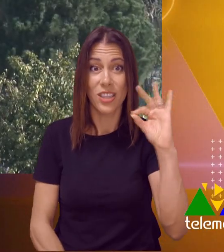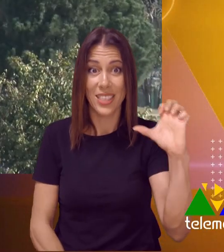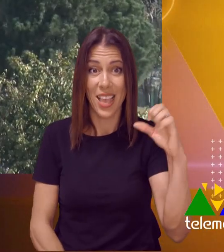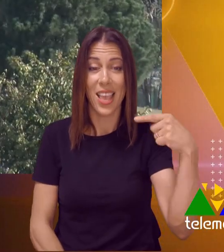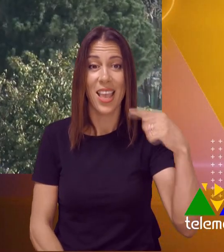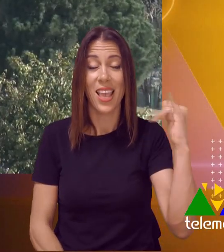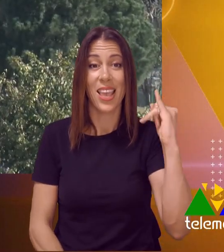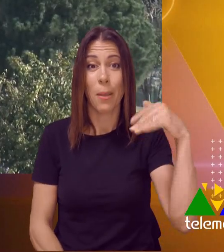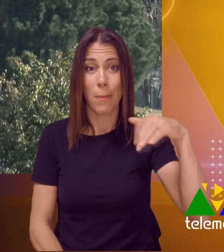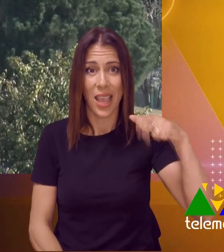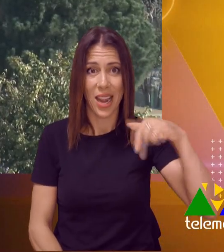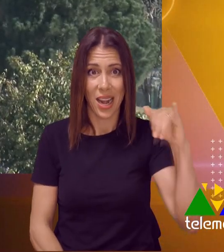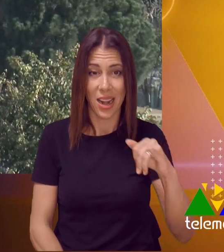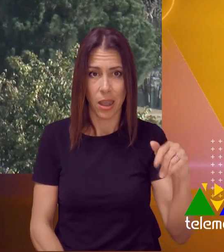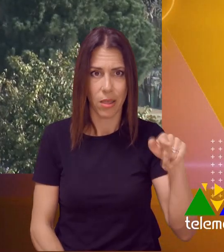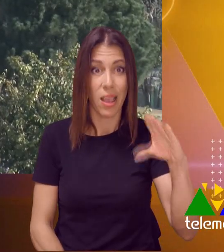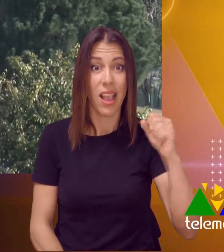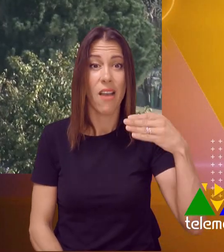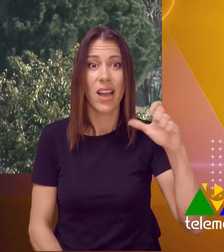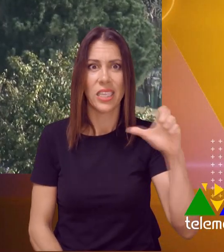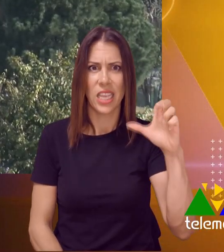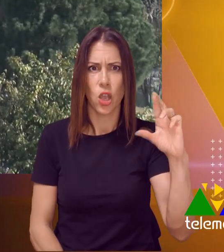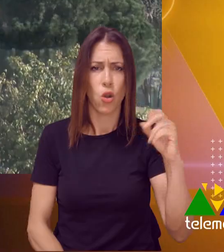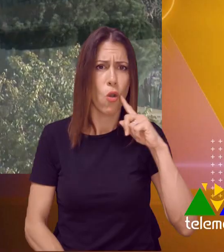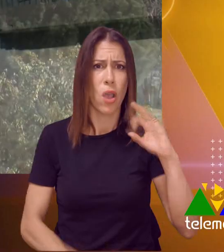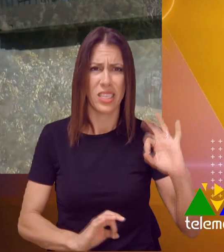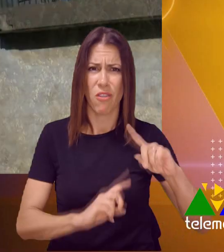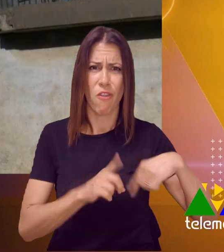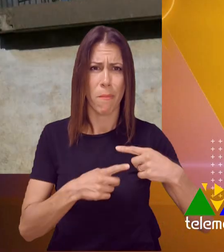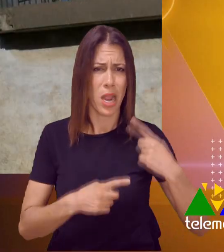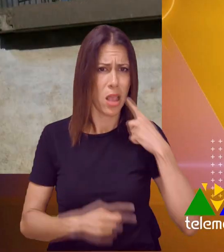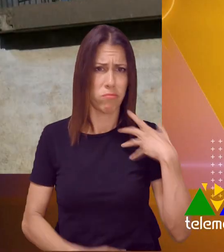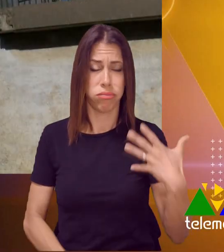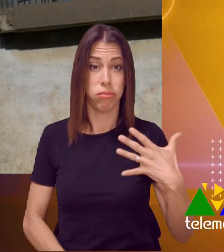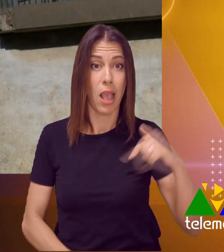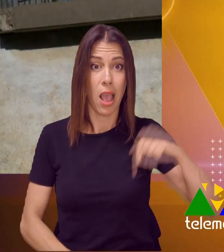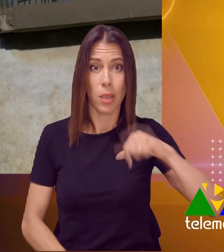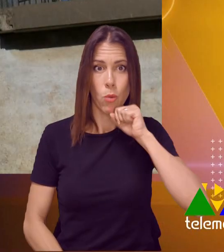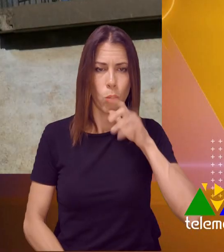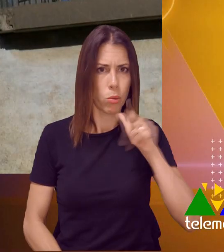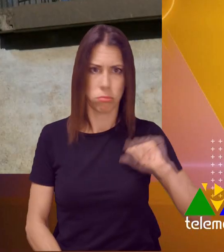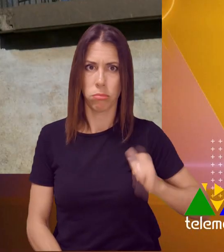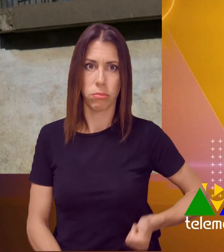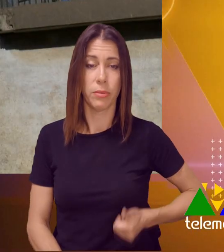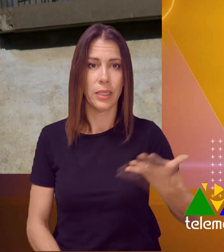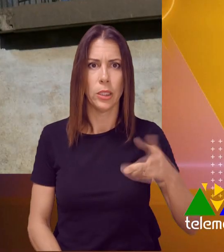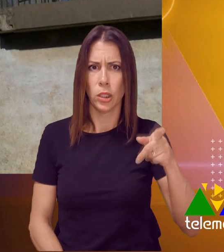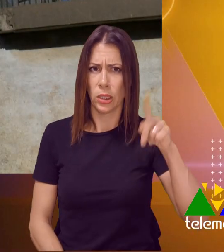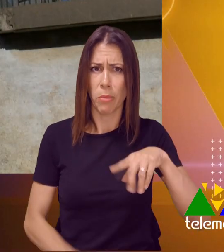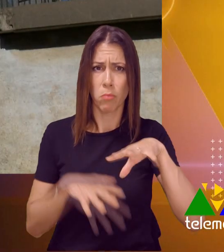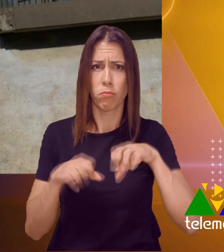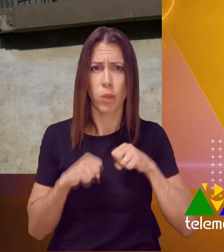grandes familias motrileñas de riqueza, de poderosos motrileños, que llegaron a ser